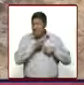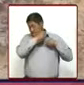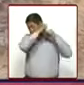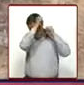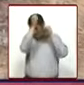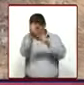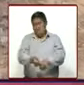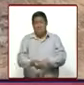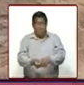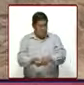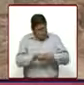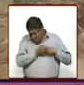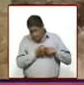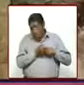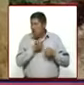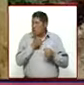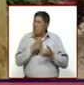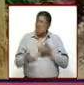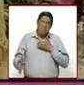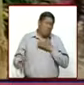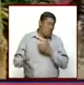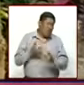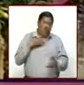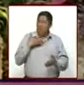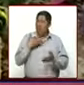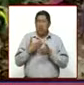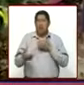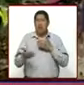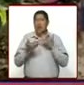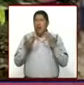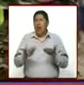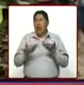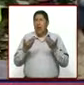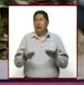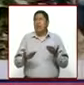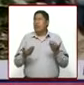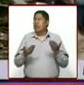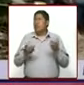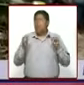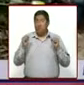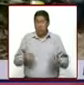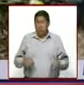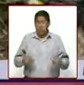sus casas, incluso las mismas herramientas que ves en la naturaleza,